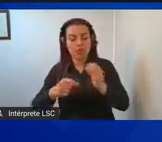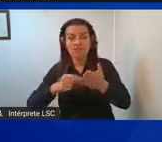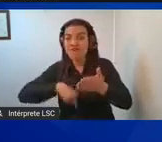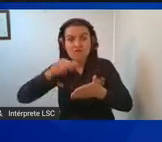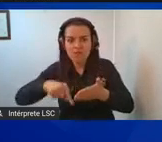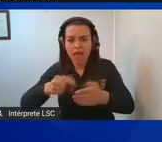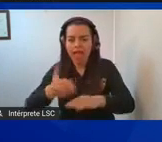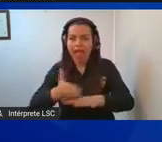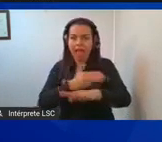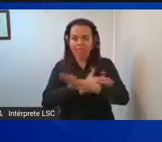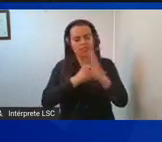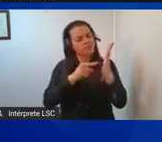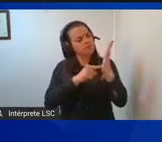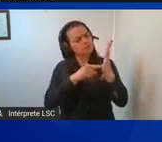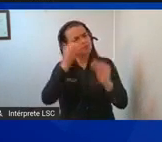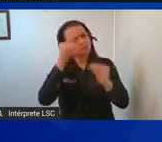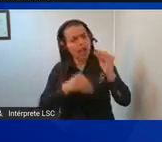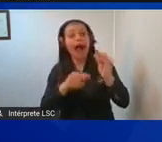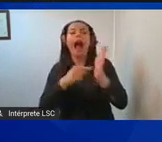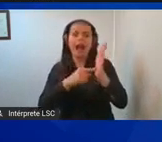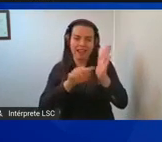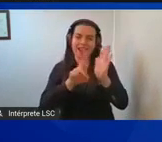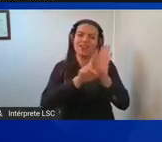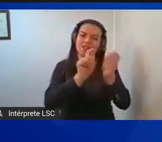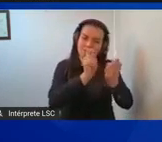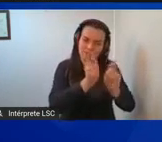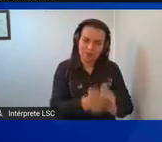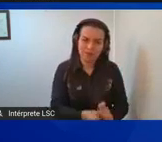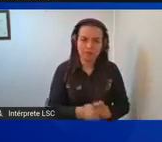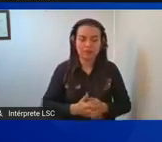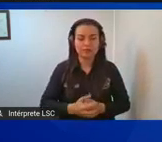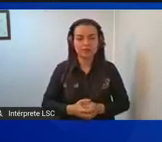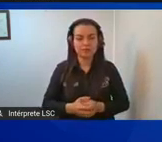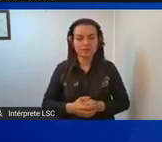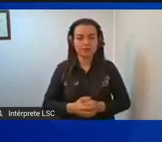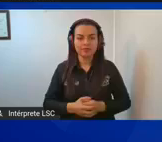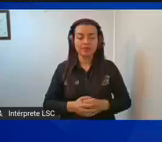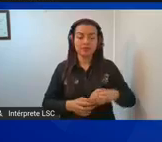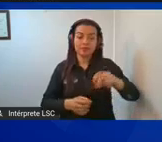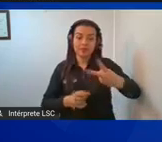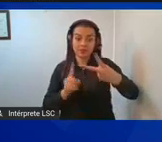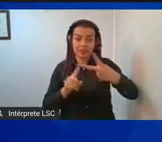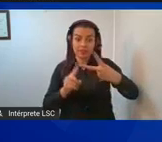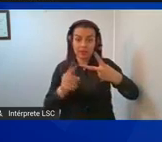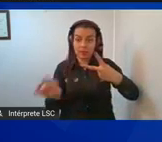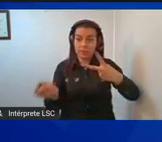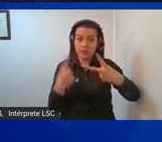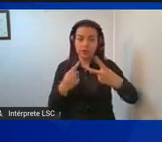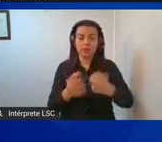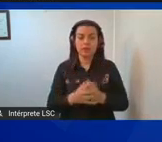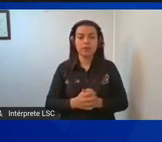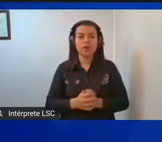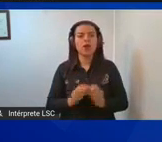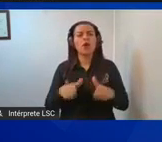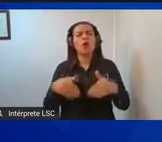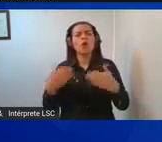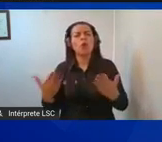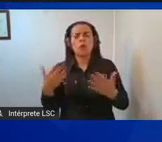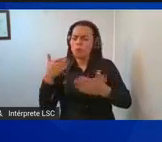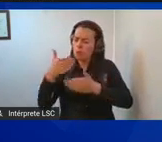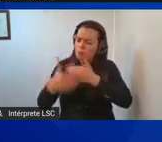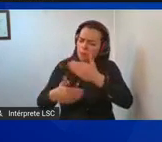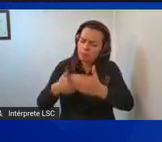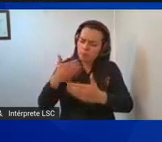apruebe. La segunda pregunta que tenemos es ¿cómo es el proceso para que se